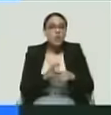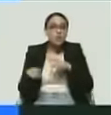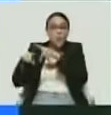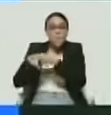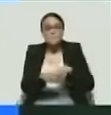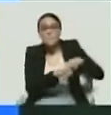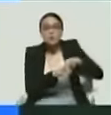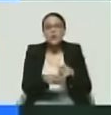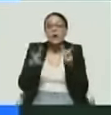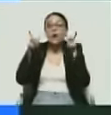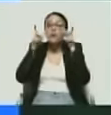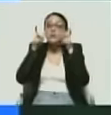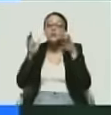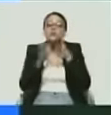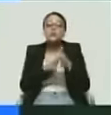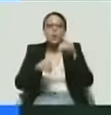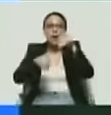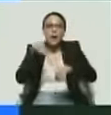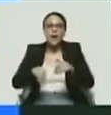miren.